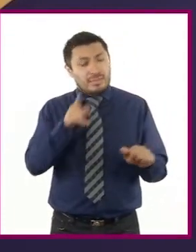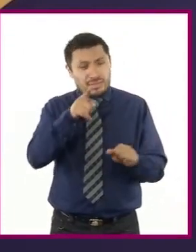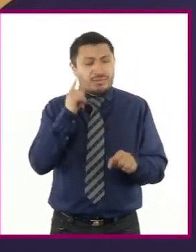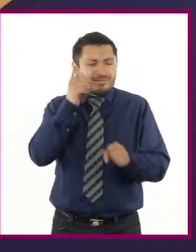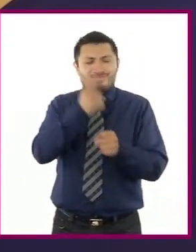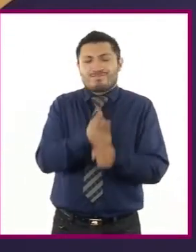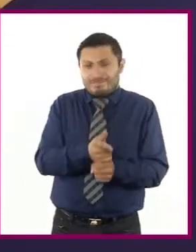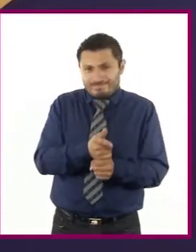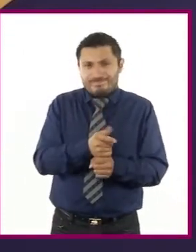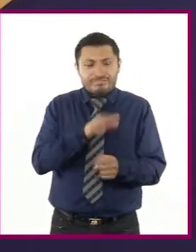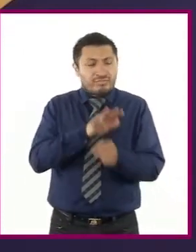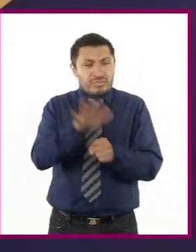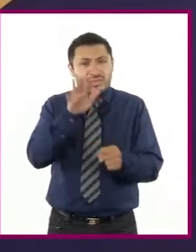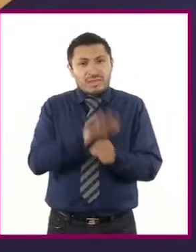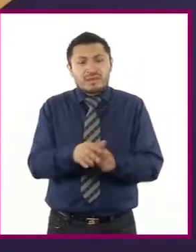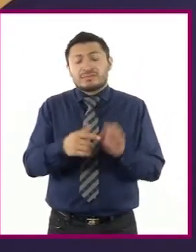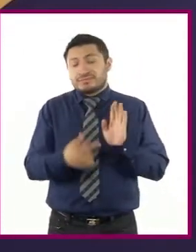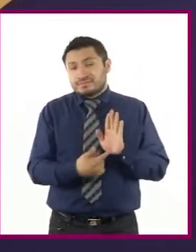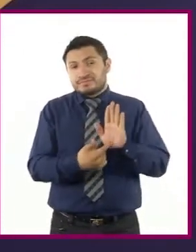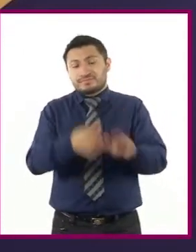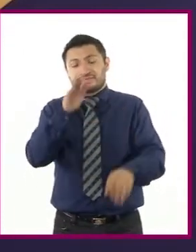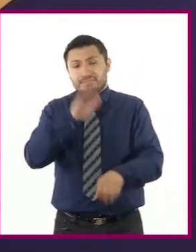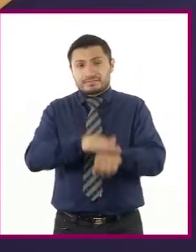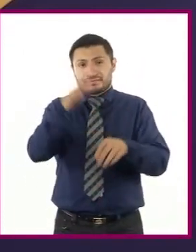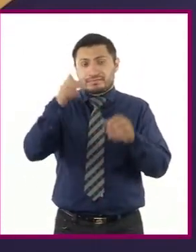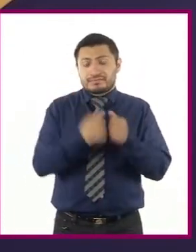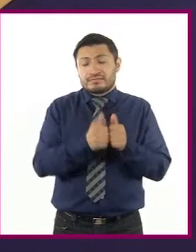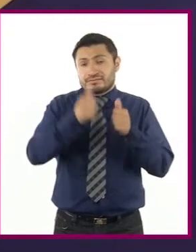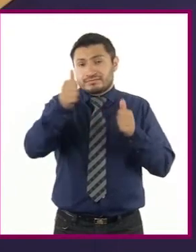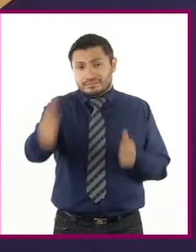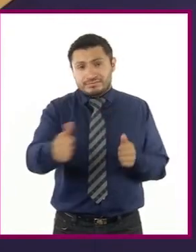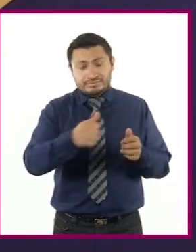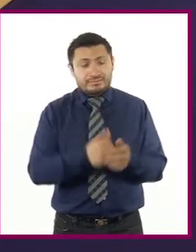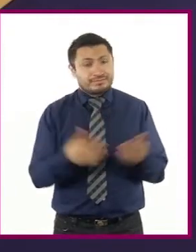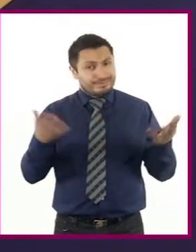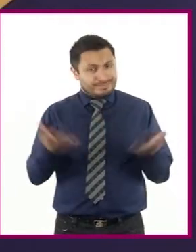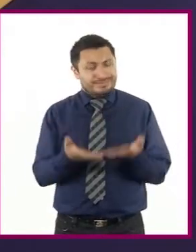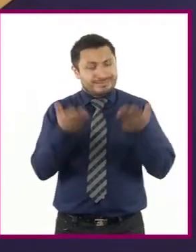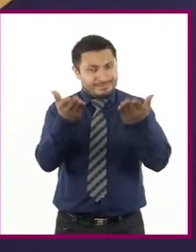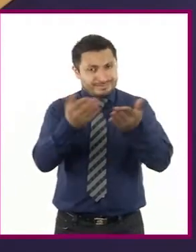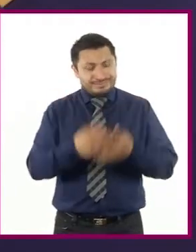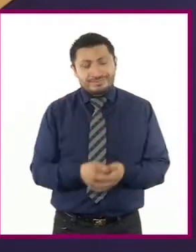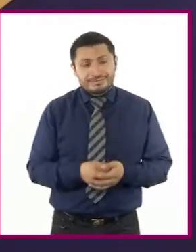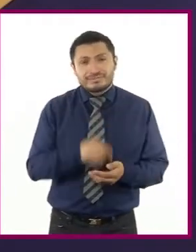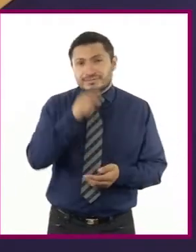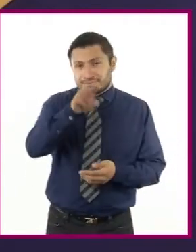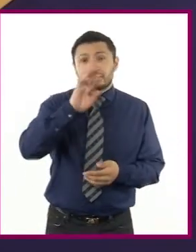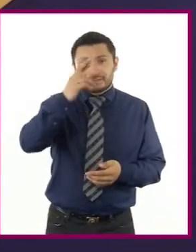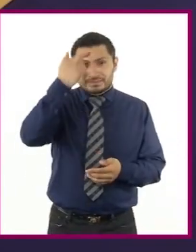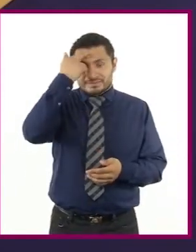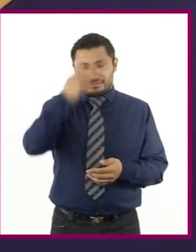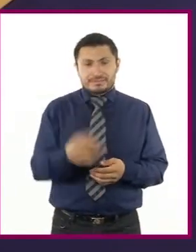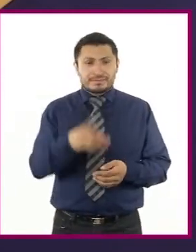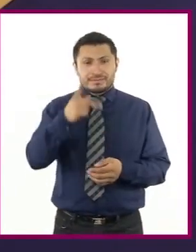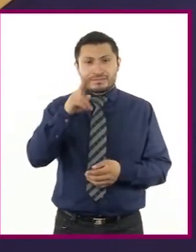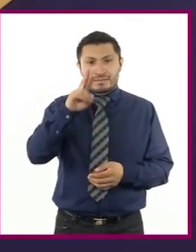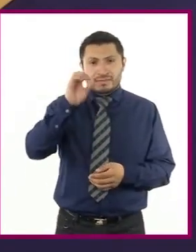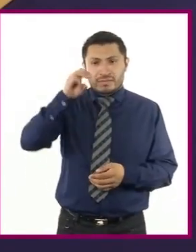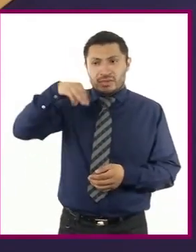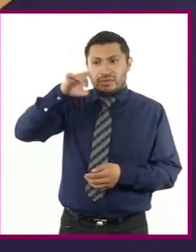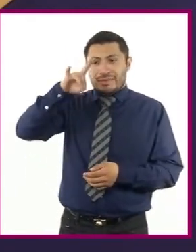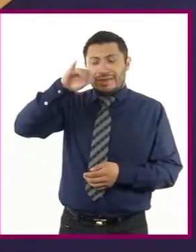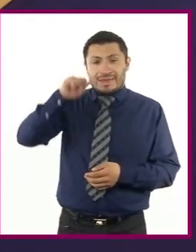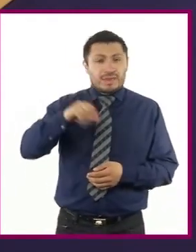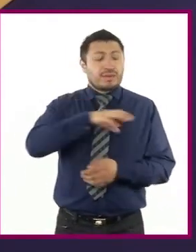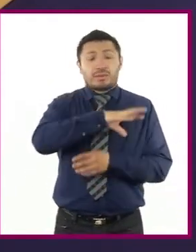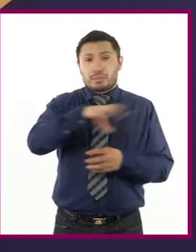determinar así cuál de ellos presenta mayor dispersión. Hagámoslo. Tengan presente que el promedio de cualquier conjunto